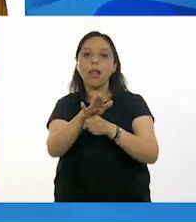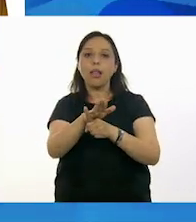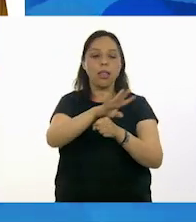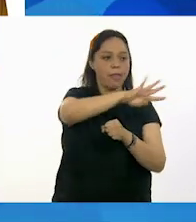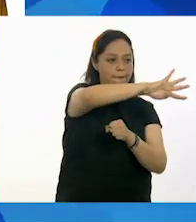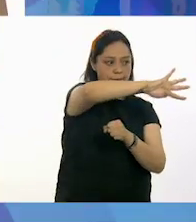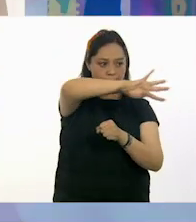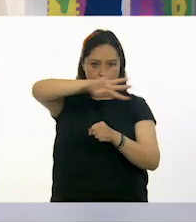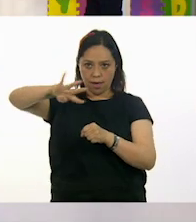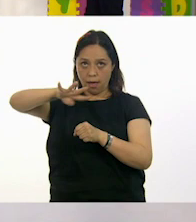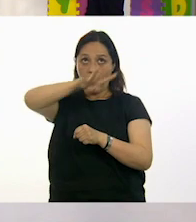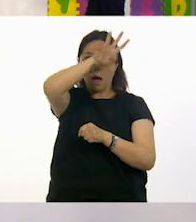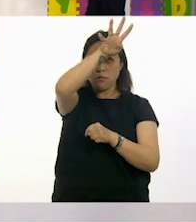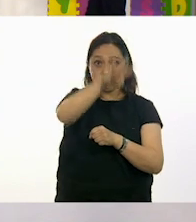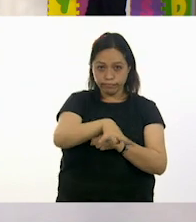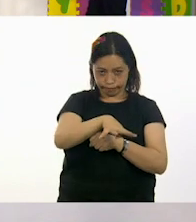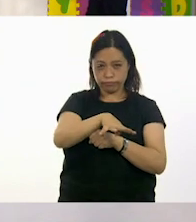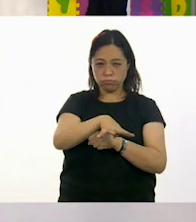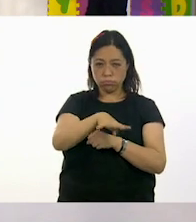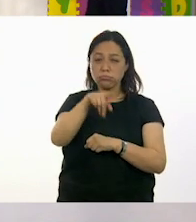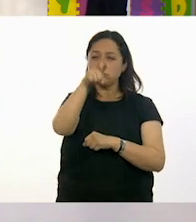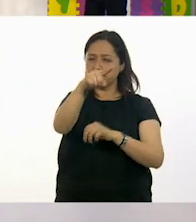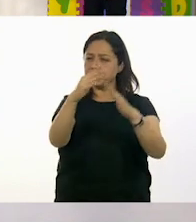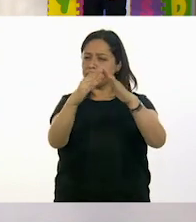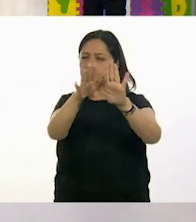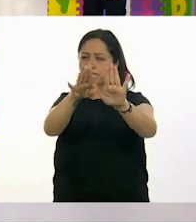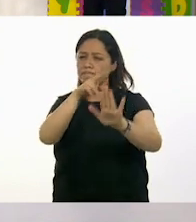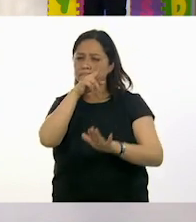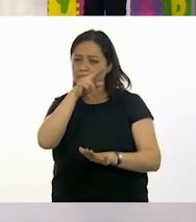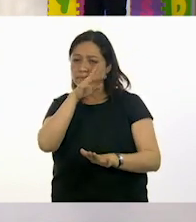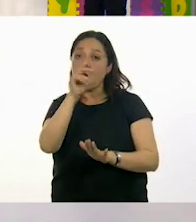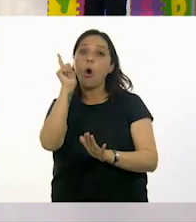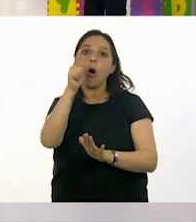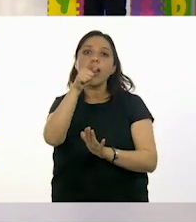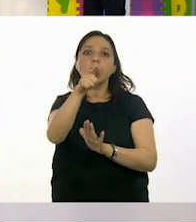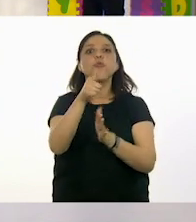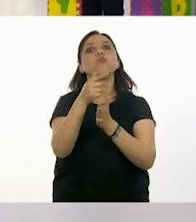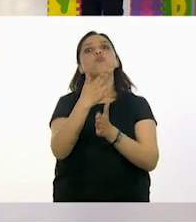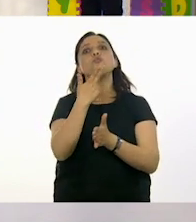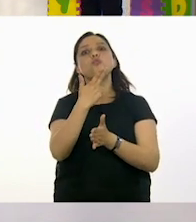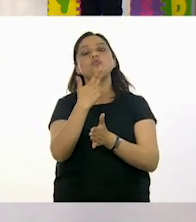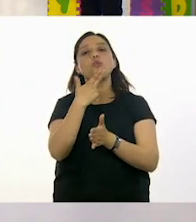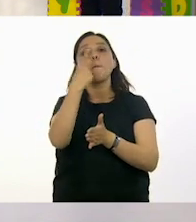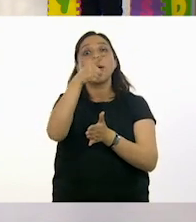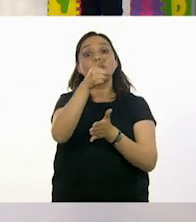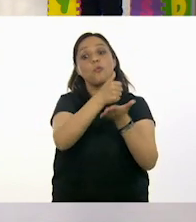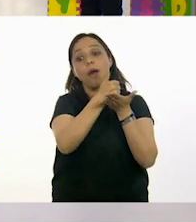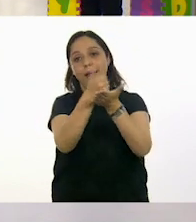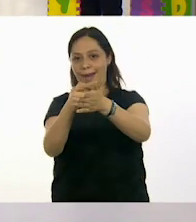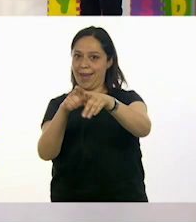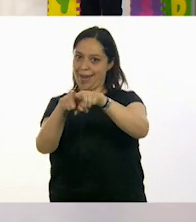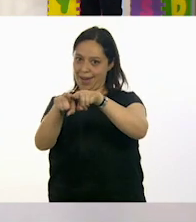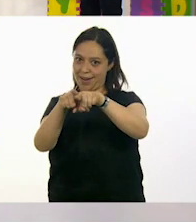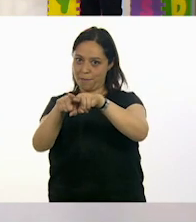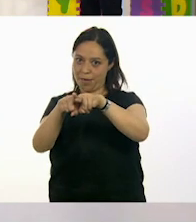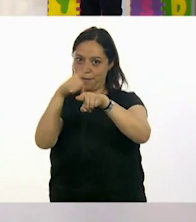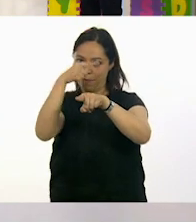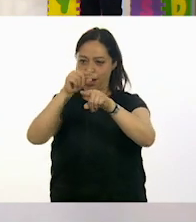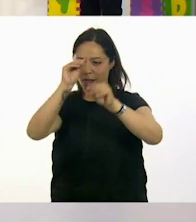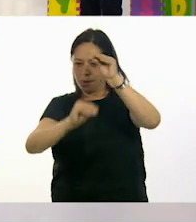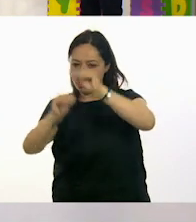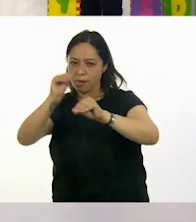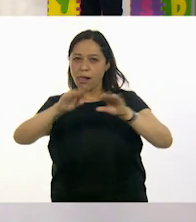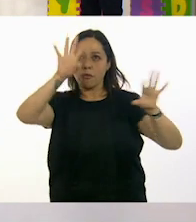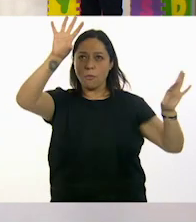columnas. Y allá en casa, no te preocupes, espero que esto te haya servido para ayudarle a tu hermana a resolver su tabla de doble entrada. Es